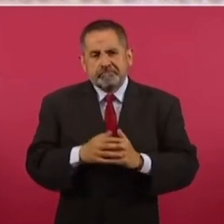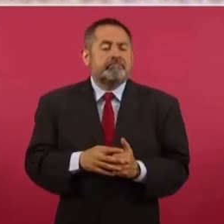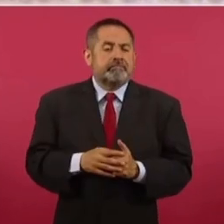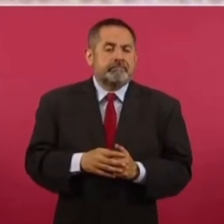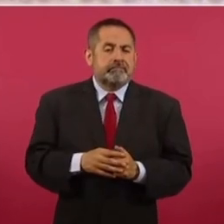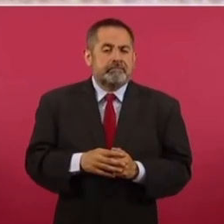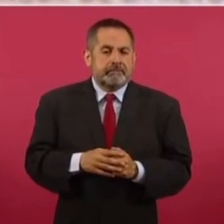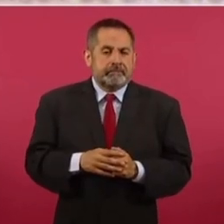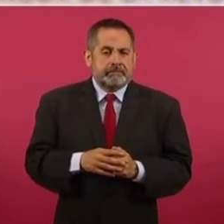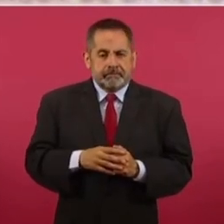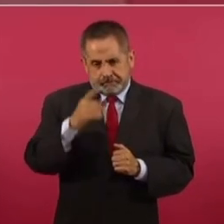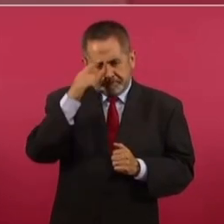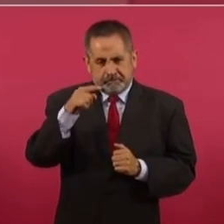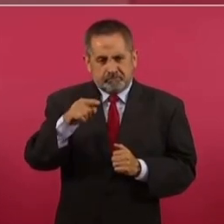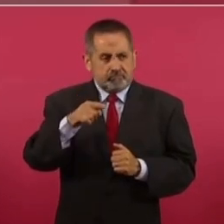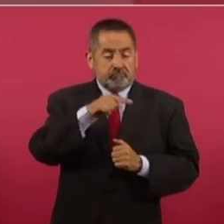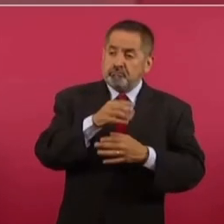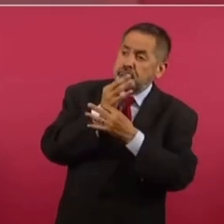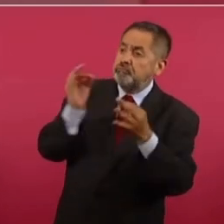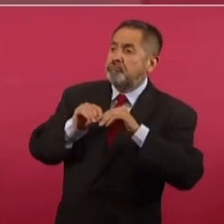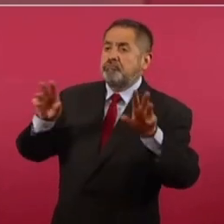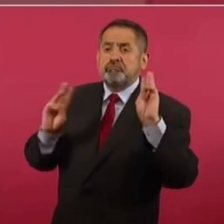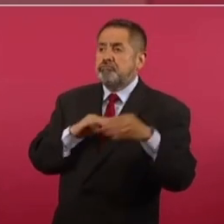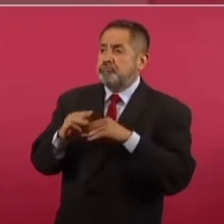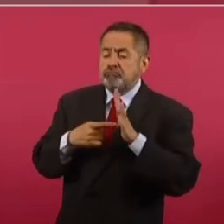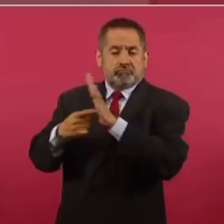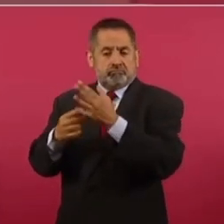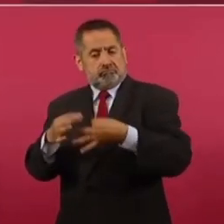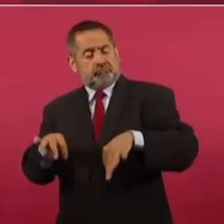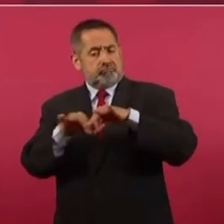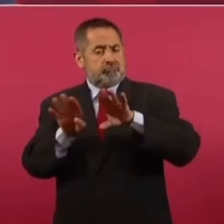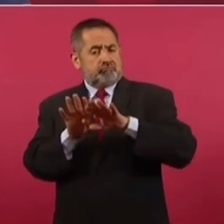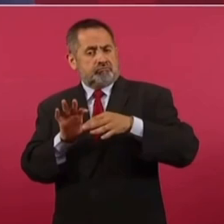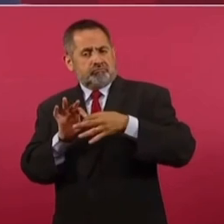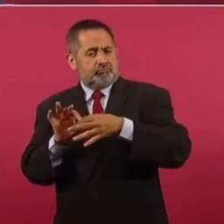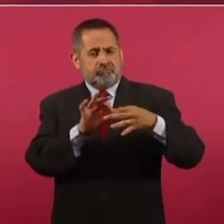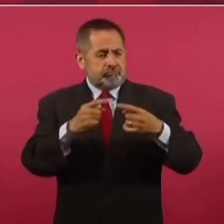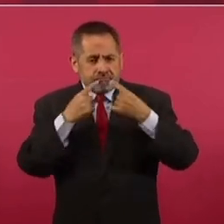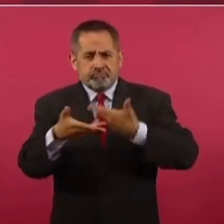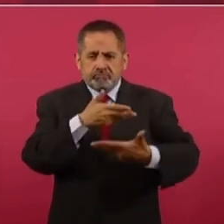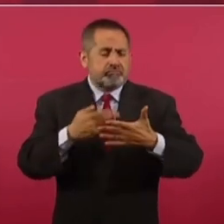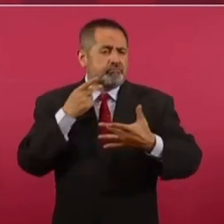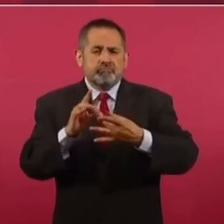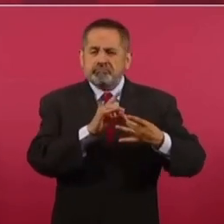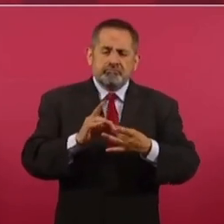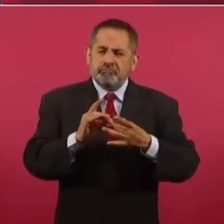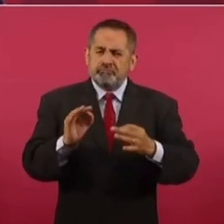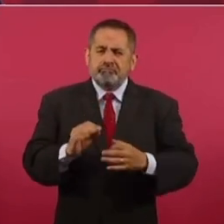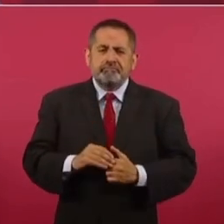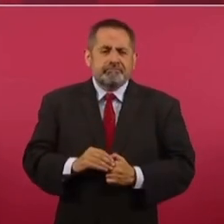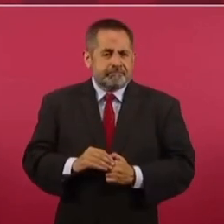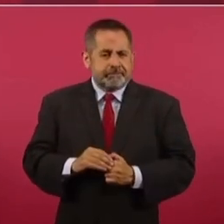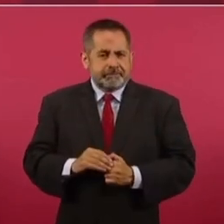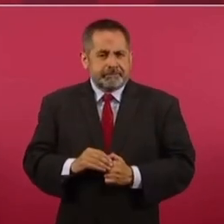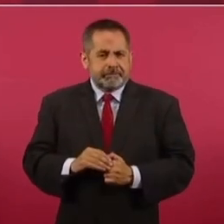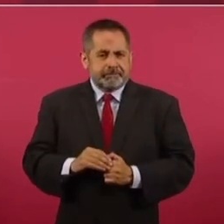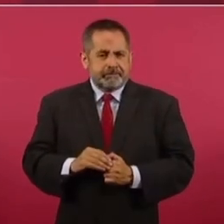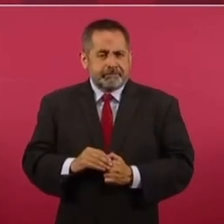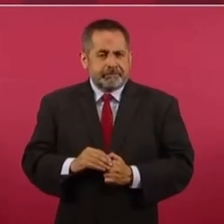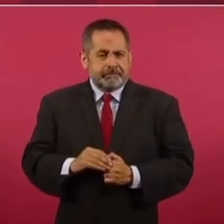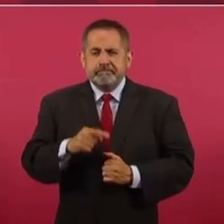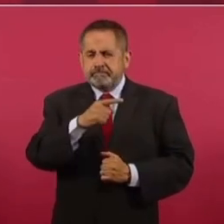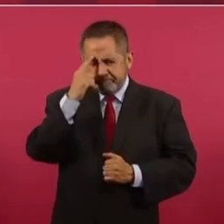para mandar un buen mensaje al mundo de la importancia del diálogo, de la política y el